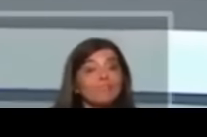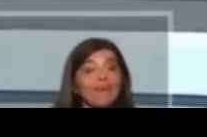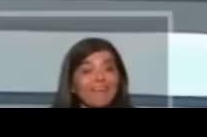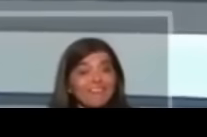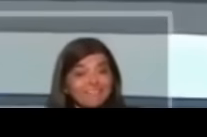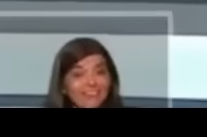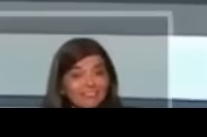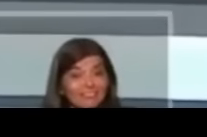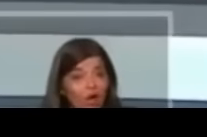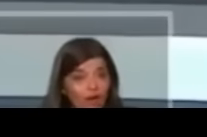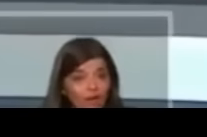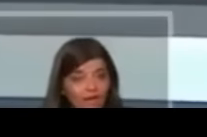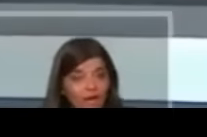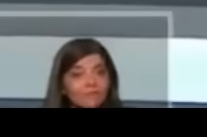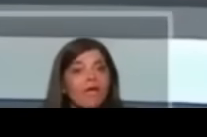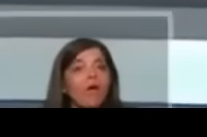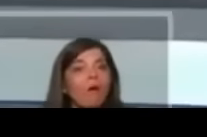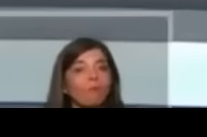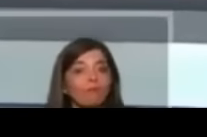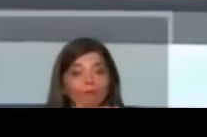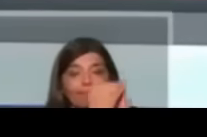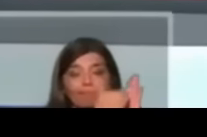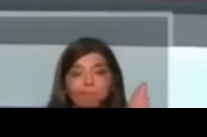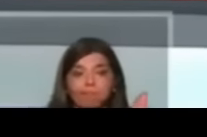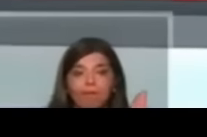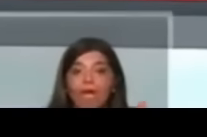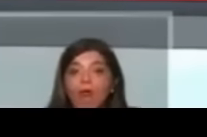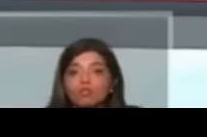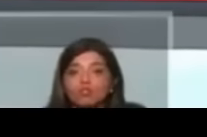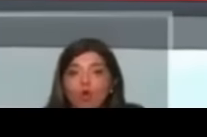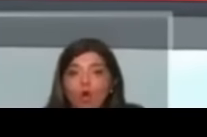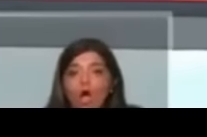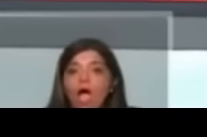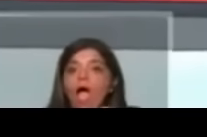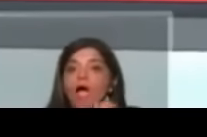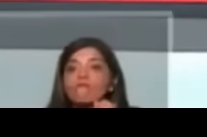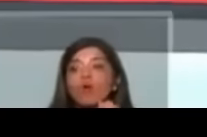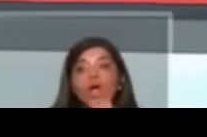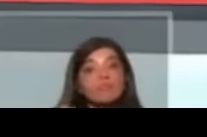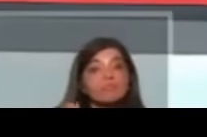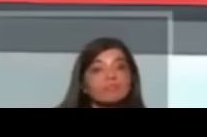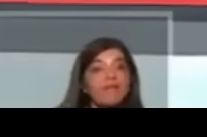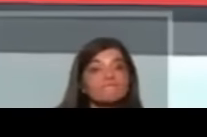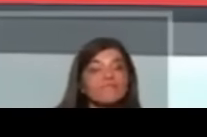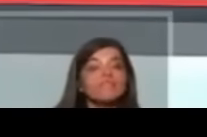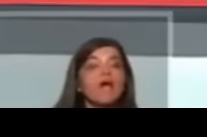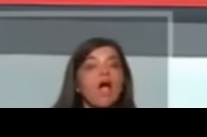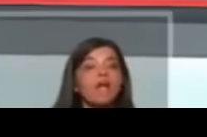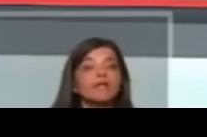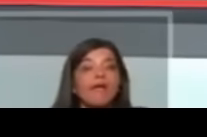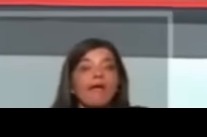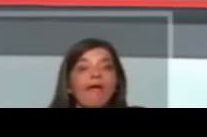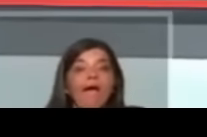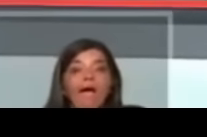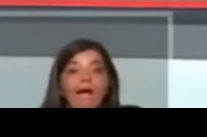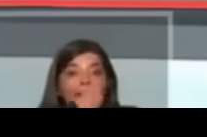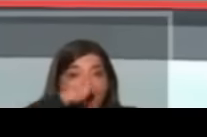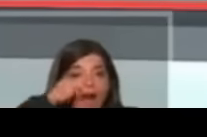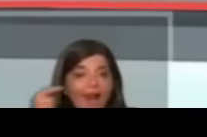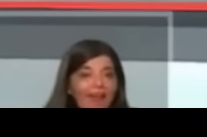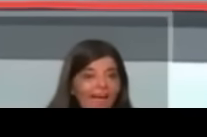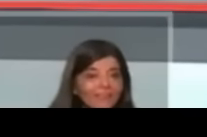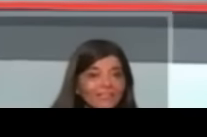ello pues figura en el listado de la contraloría de abogados que han defendido a narcotraficantes y que tienen